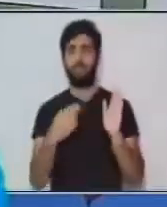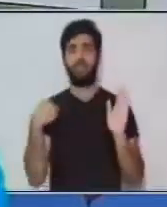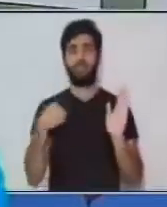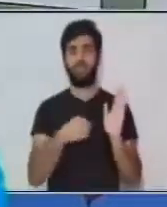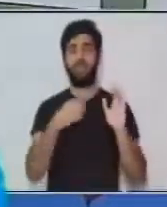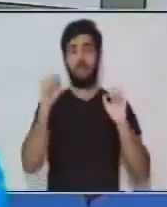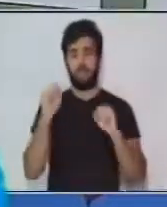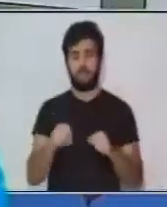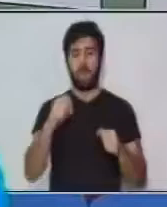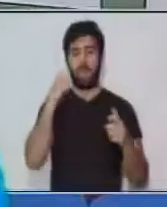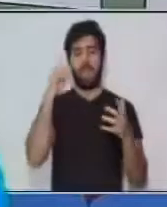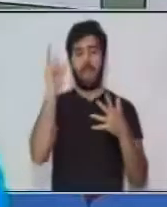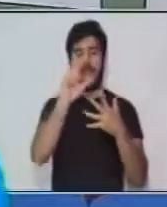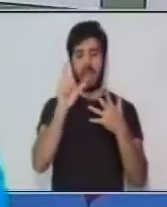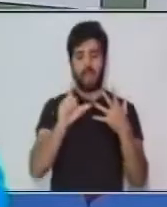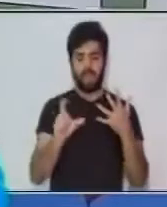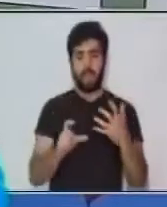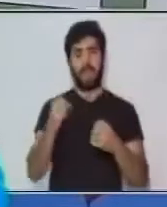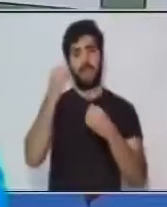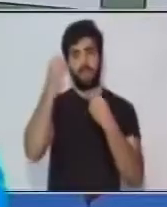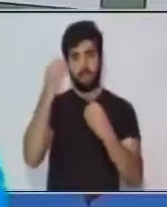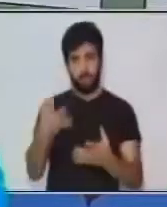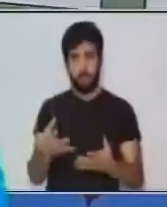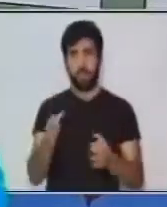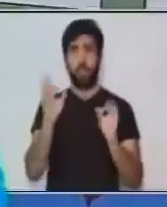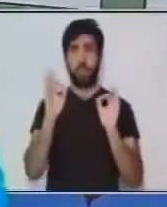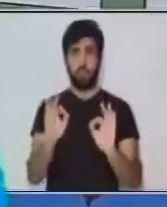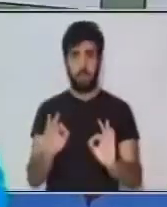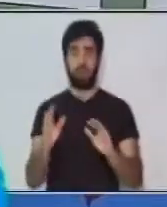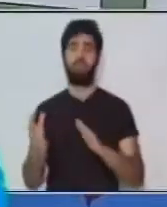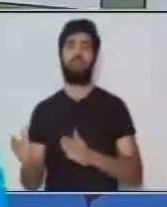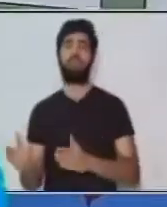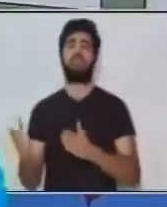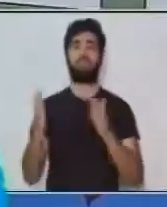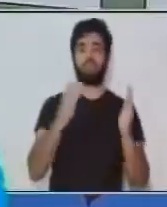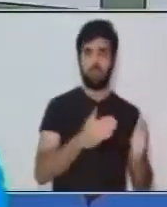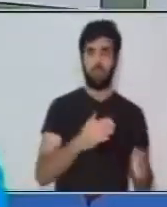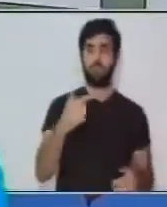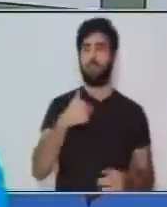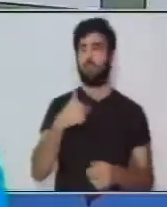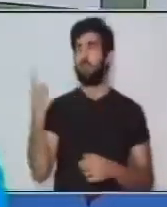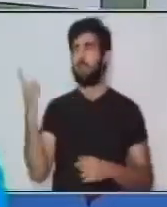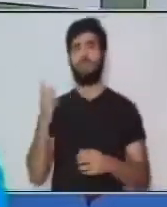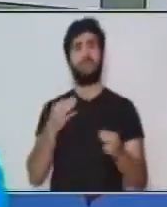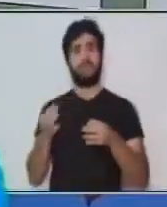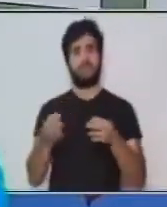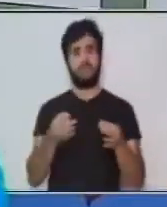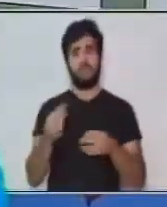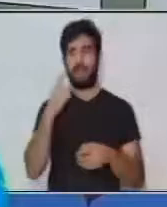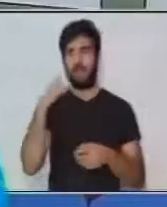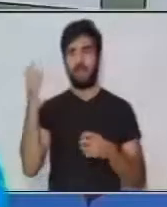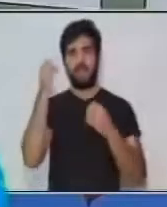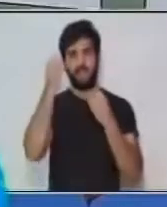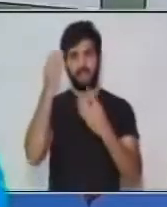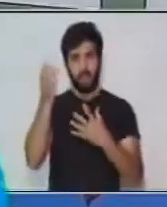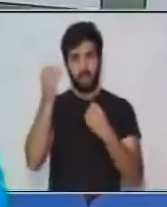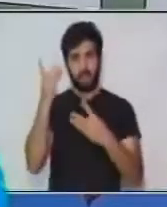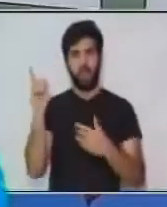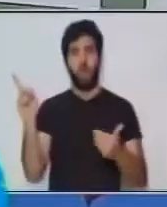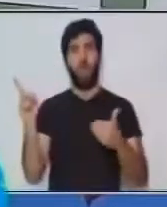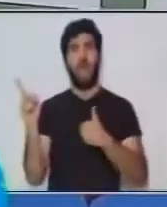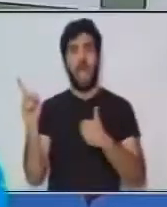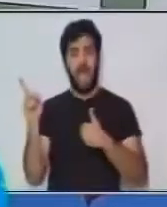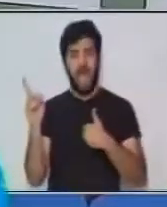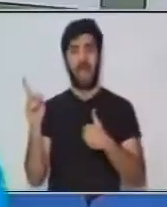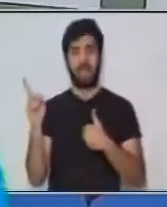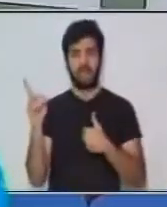clasificar todo este tipo de información. Ahora bien, como yo les explicaba, aparte de estos tipos de información que existen o las diferentes fuentes